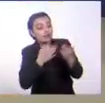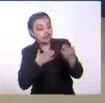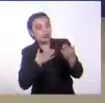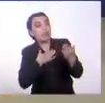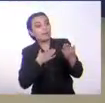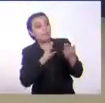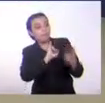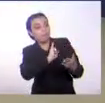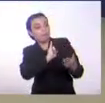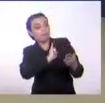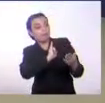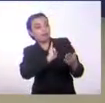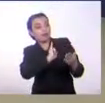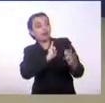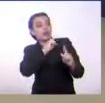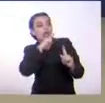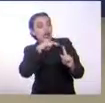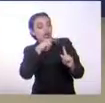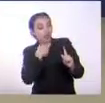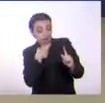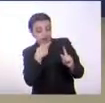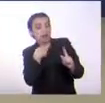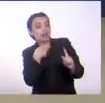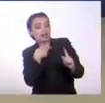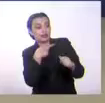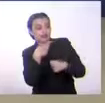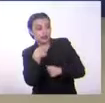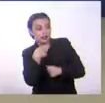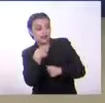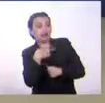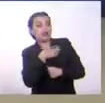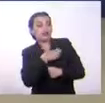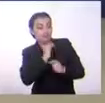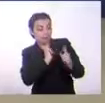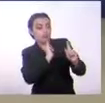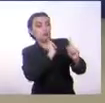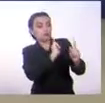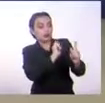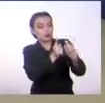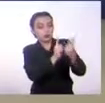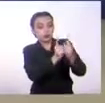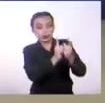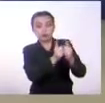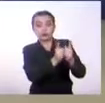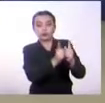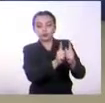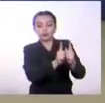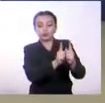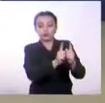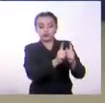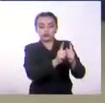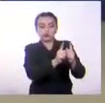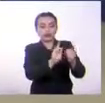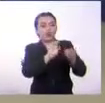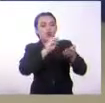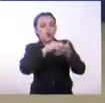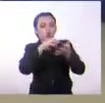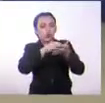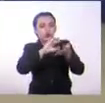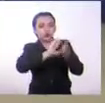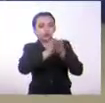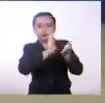la escuela yo me encuentro con otros compañeritos que van a compartir el mismo gusto por las pupusas. Pero si yo me voy a otro país y